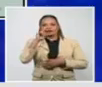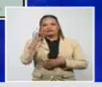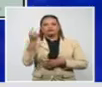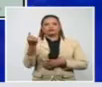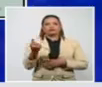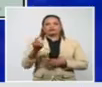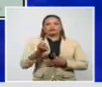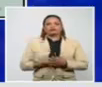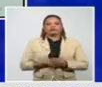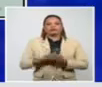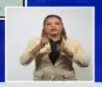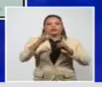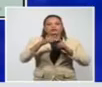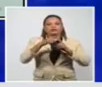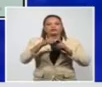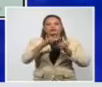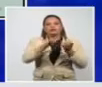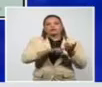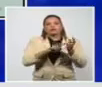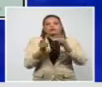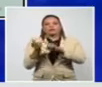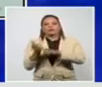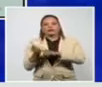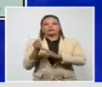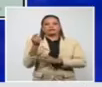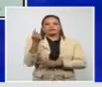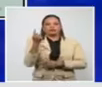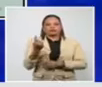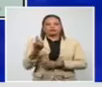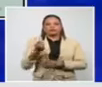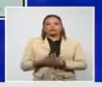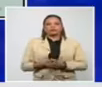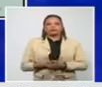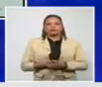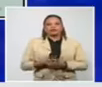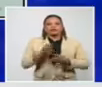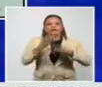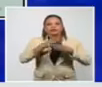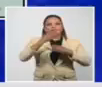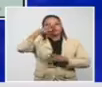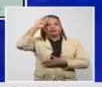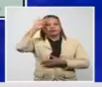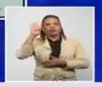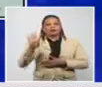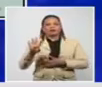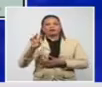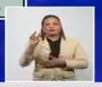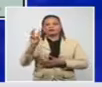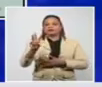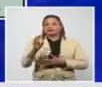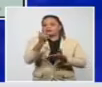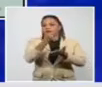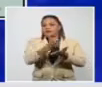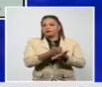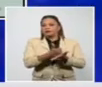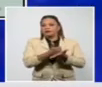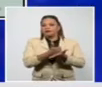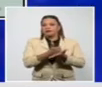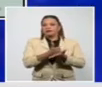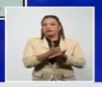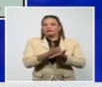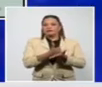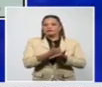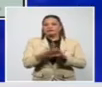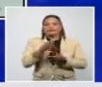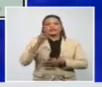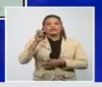ayer de Puerto Padre. Santiago con 4 casos importados, 3 de Santiago de Cuba, 1 de